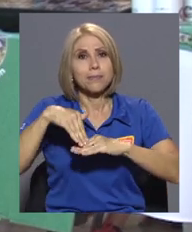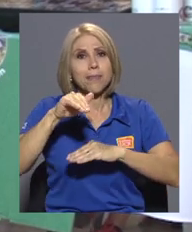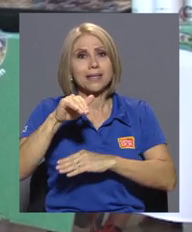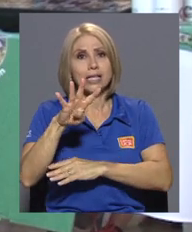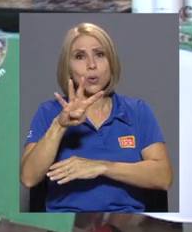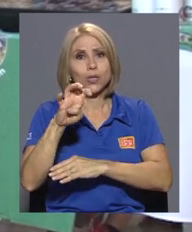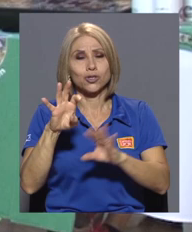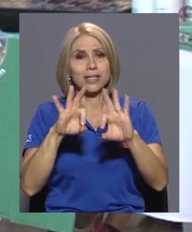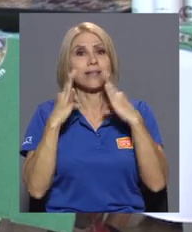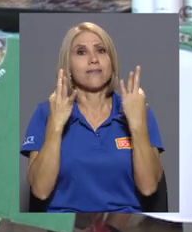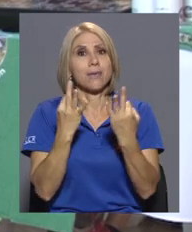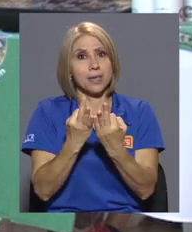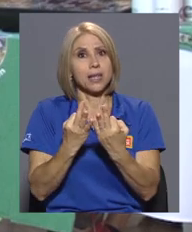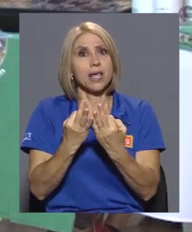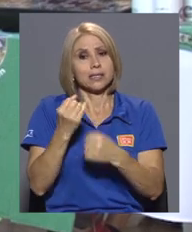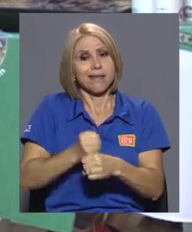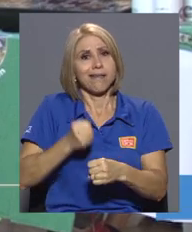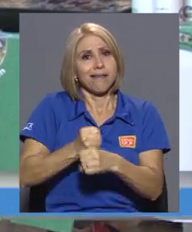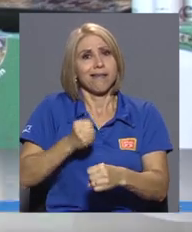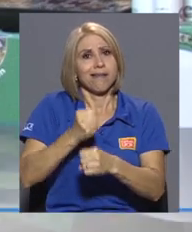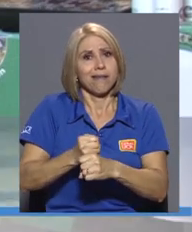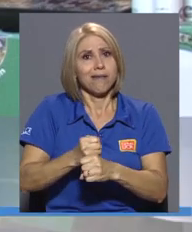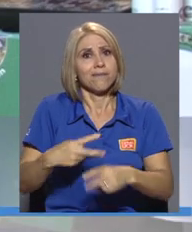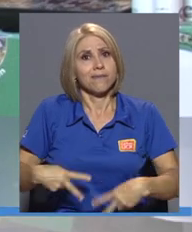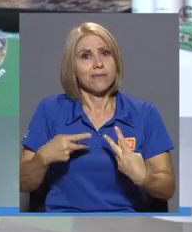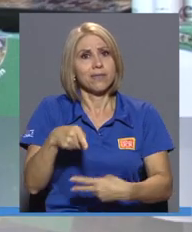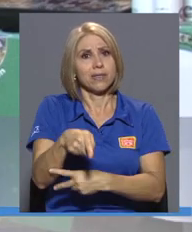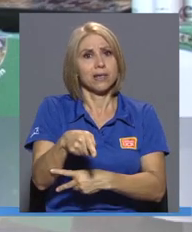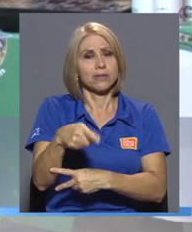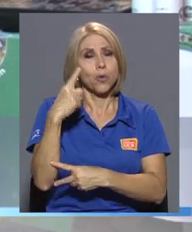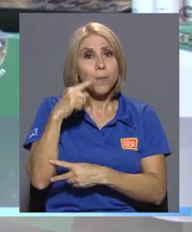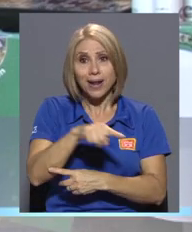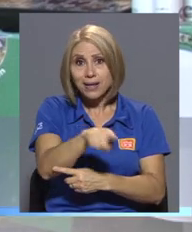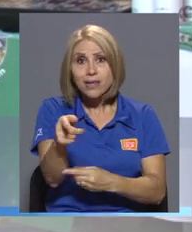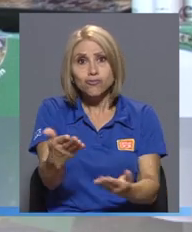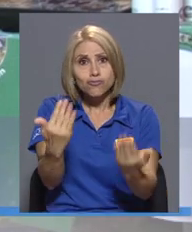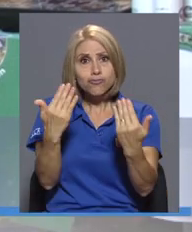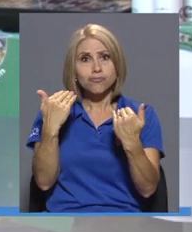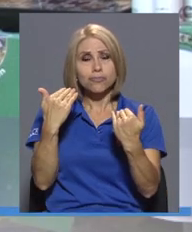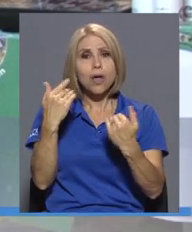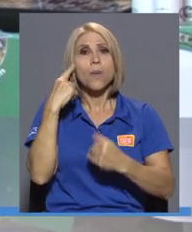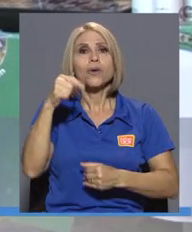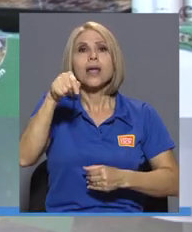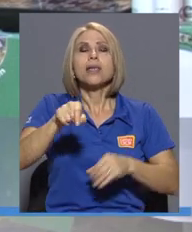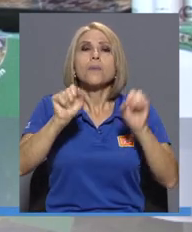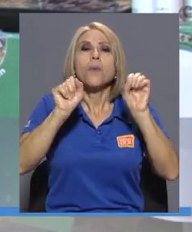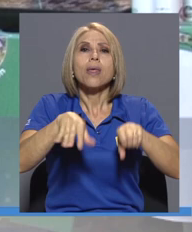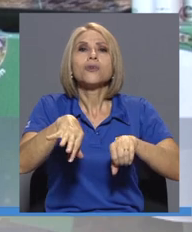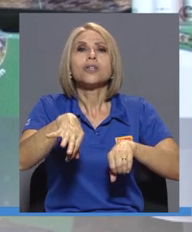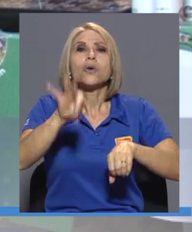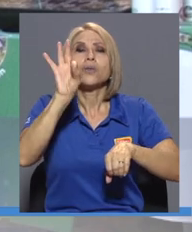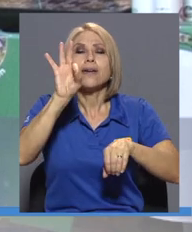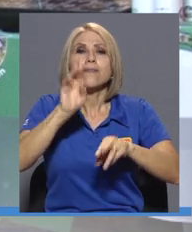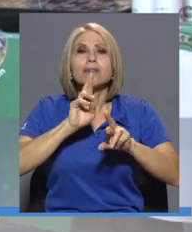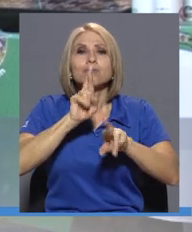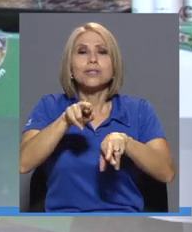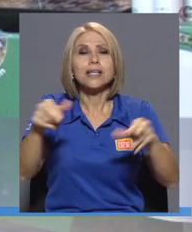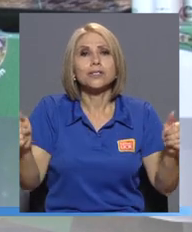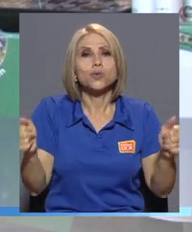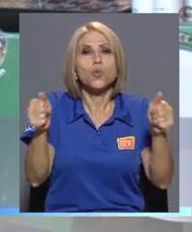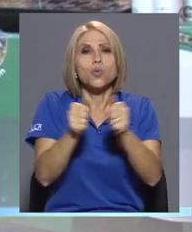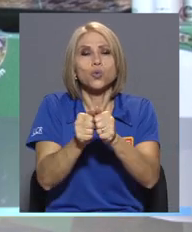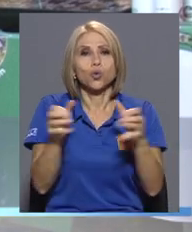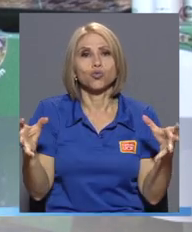viven exclusivamente de eso, para que ellos se acerquen, porque en esta actividad vamos a poder encontrar respuestas juntos y construir el futuro de